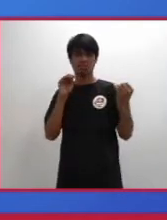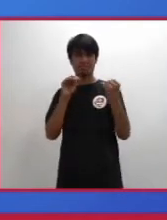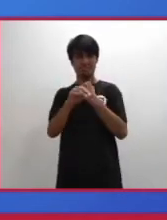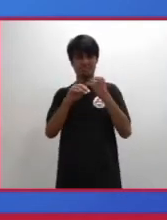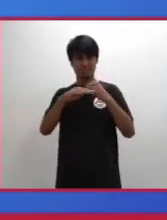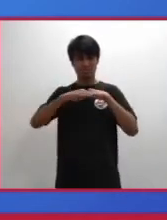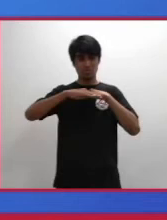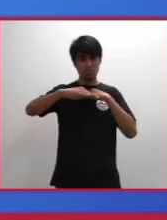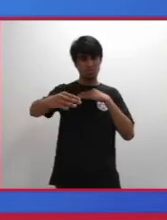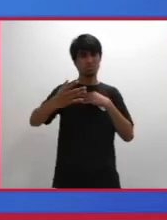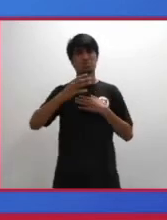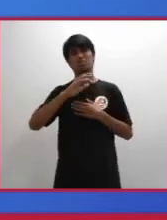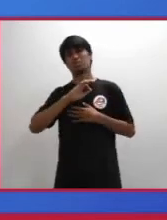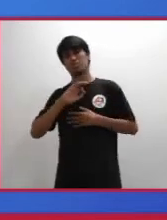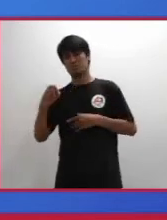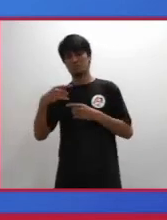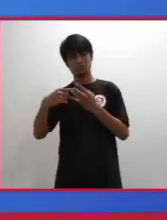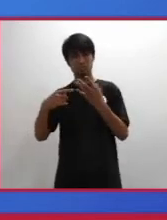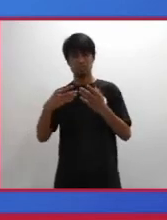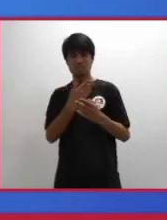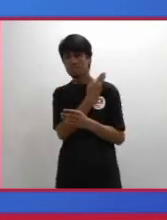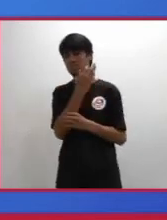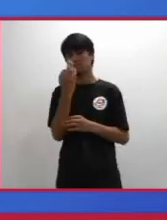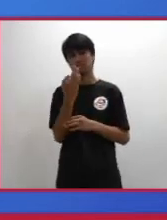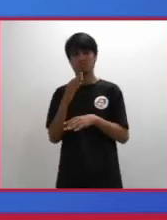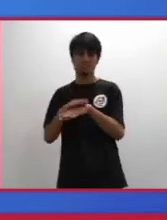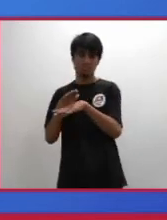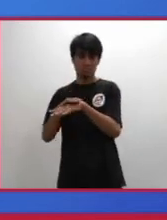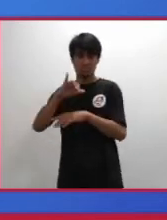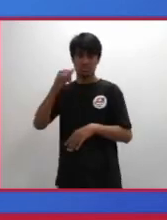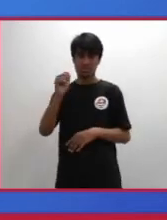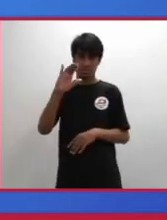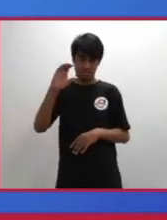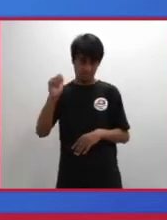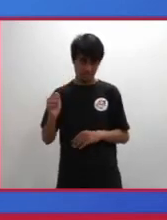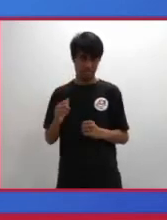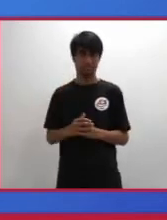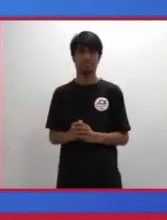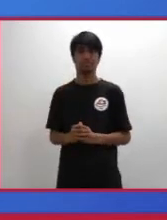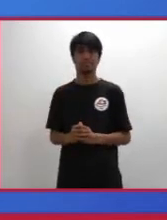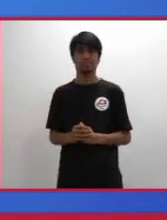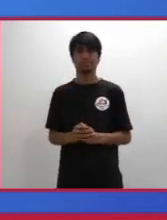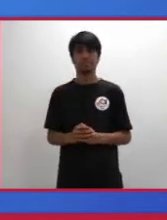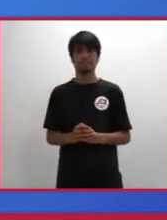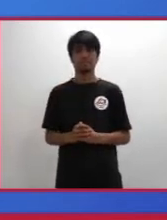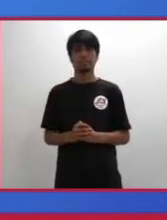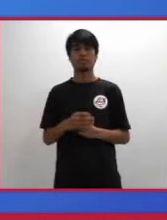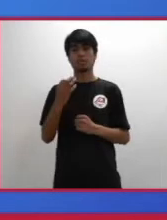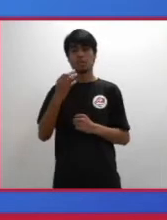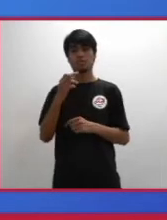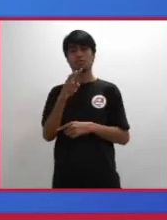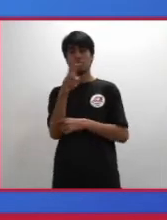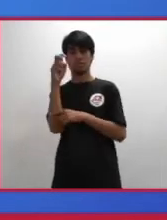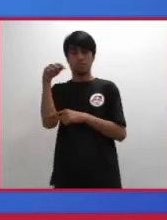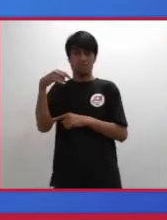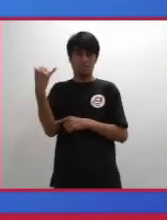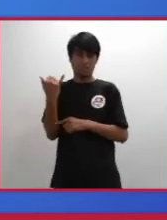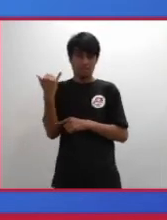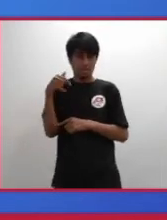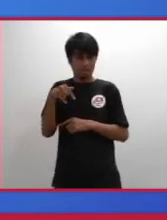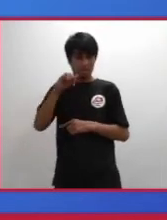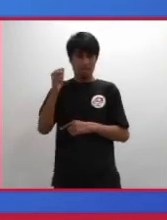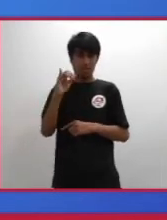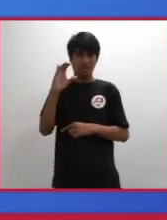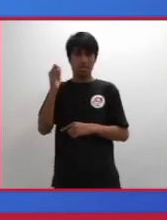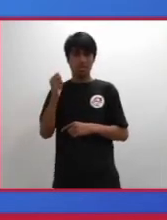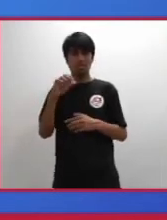anteriormente. Es obligación de la institución ejecutora, conjuntamente con el consultor, que es el fiscalizador de